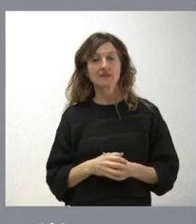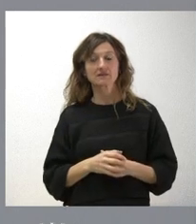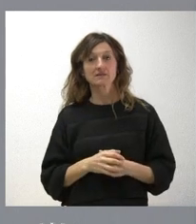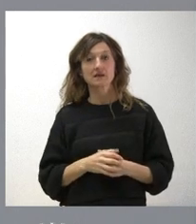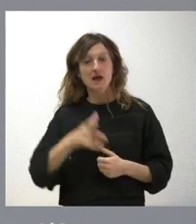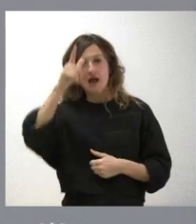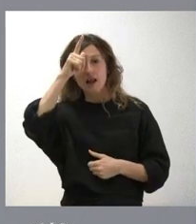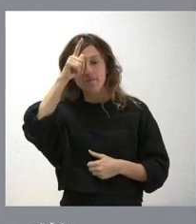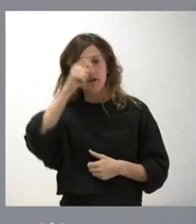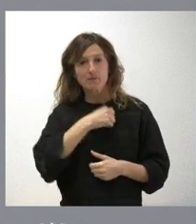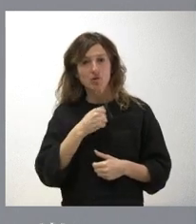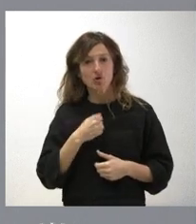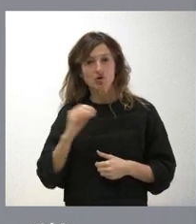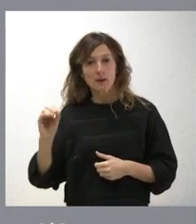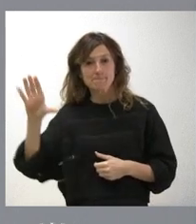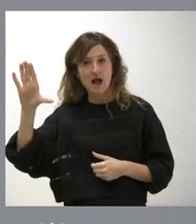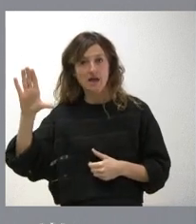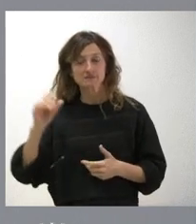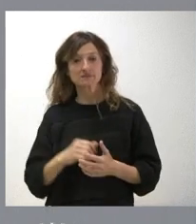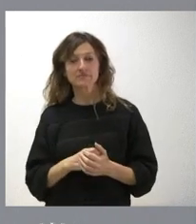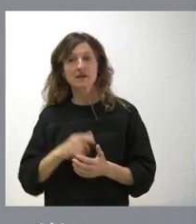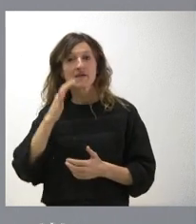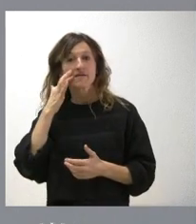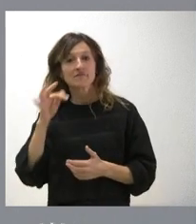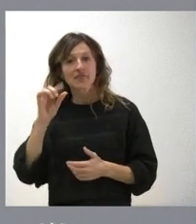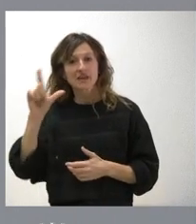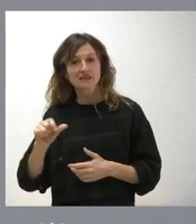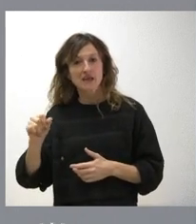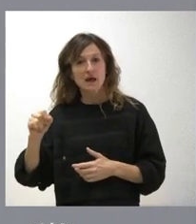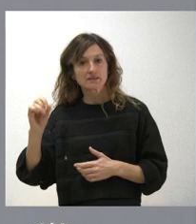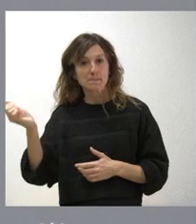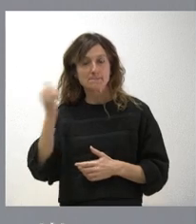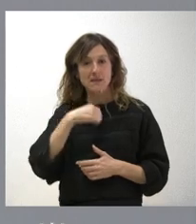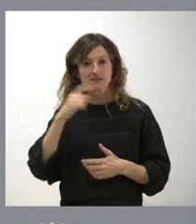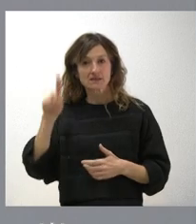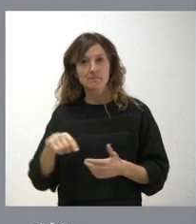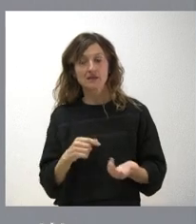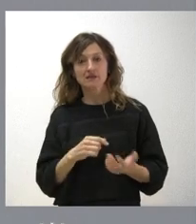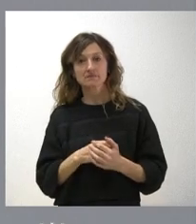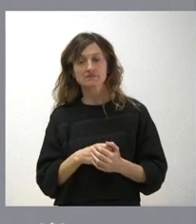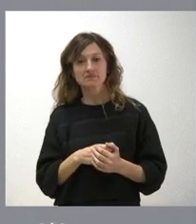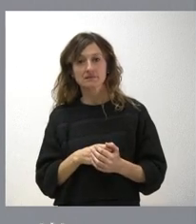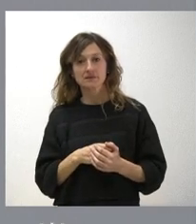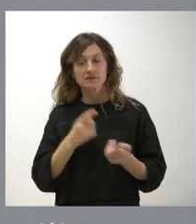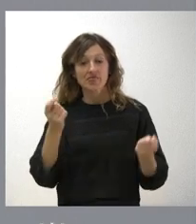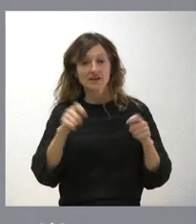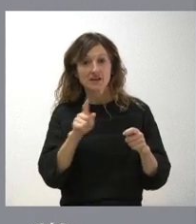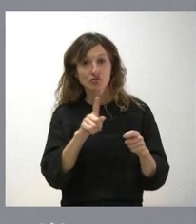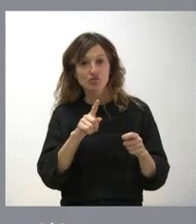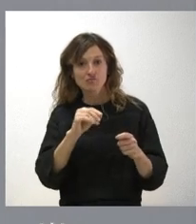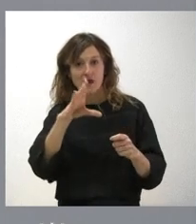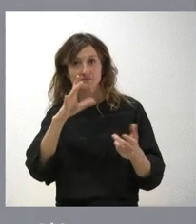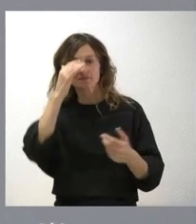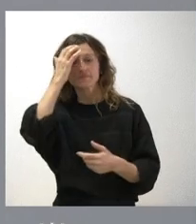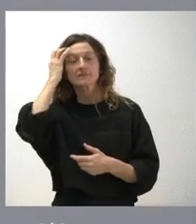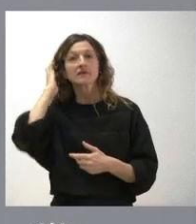Alemania y Polonia tienen más fondos que nosotros pero también Francia e Italia tienen más fondos que nosotros cosa que no hubiera ocurrido si no se hubieran cerrado las minas la cantidad